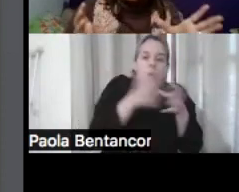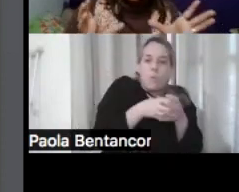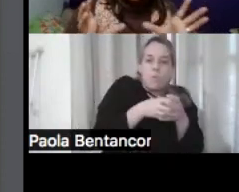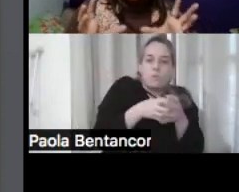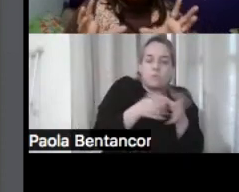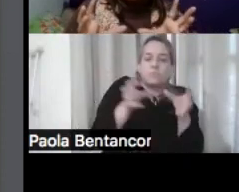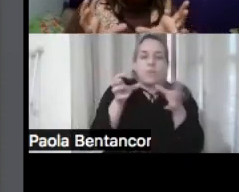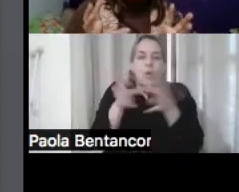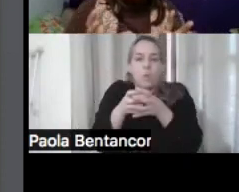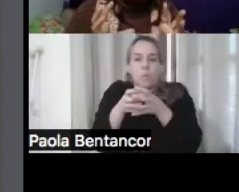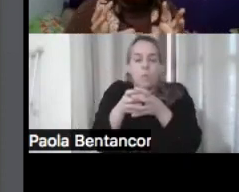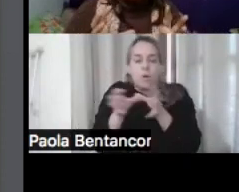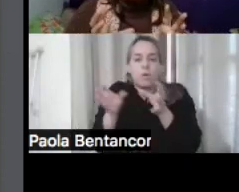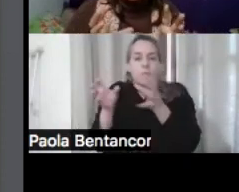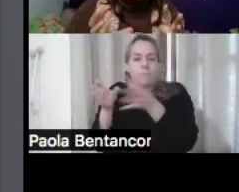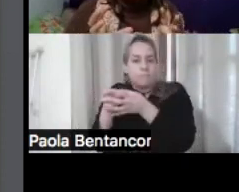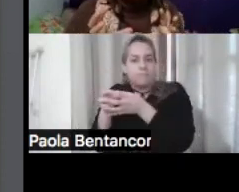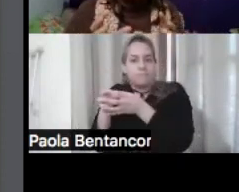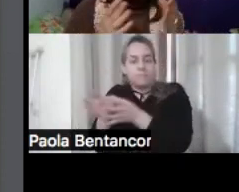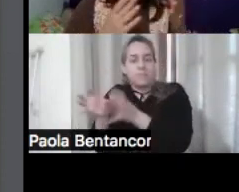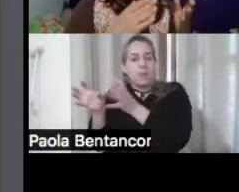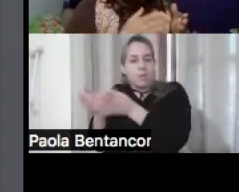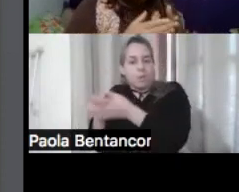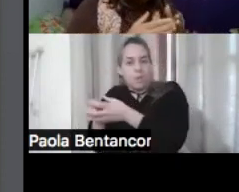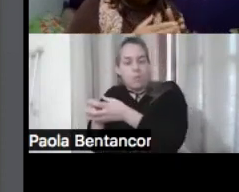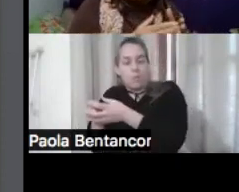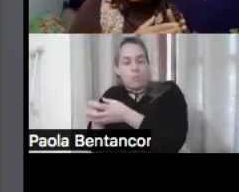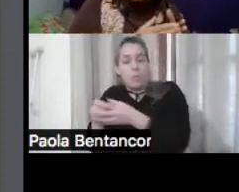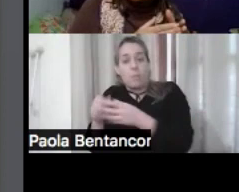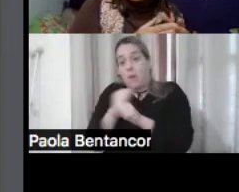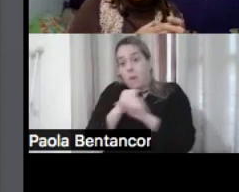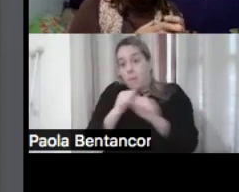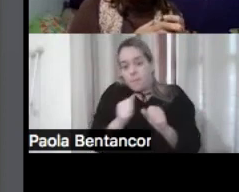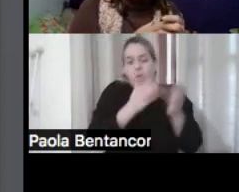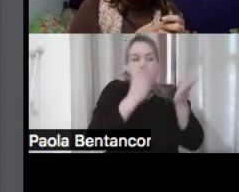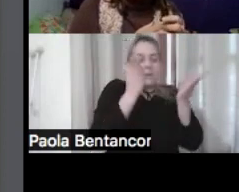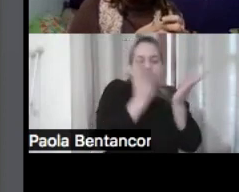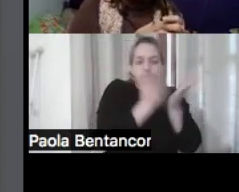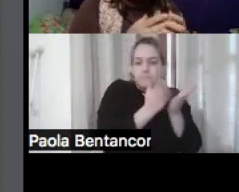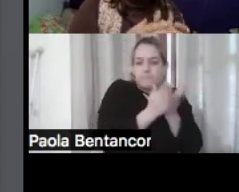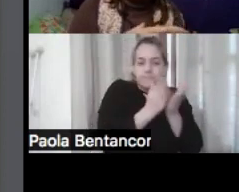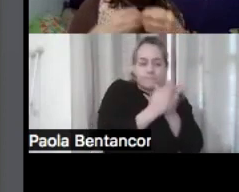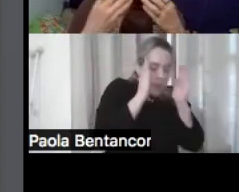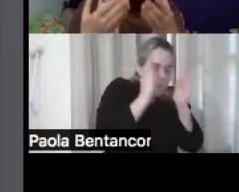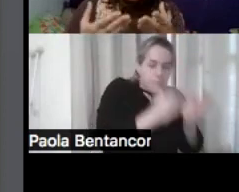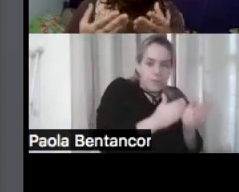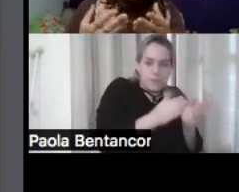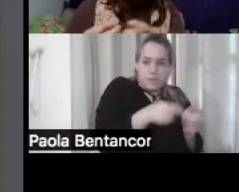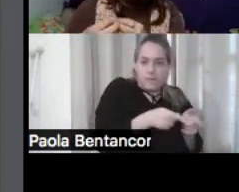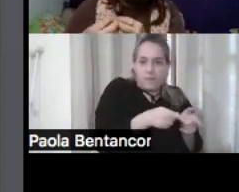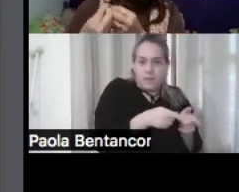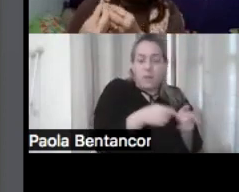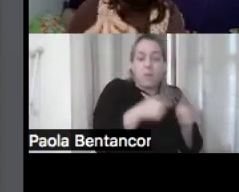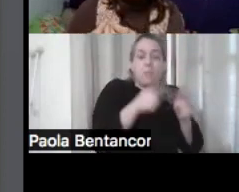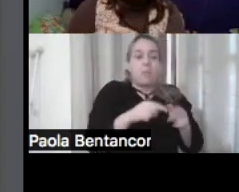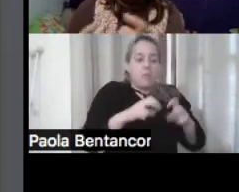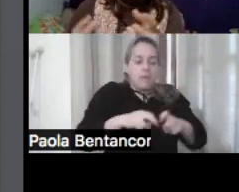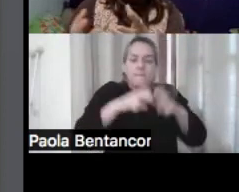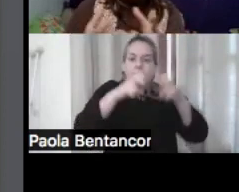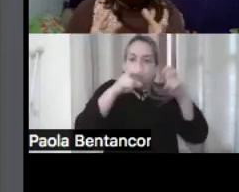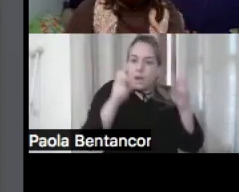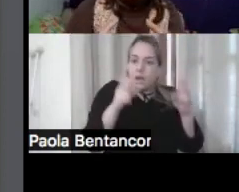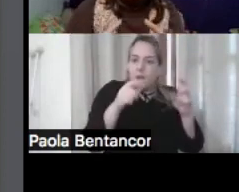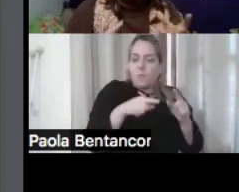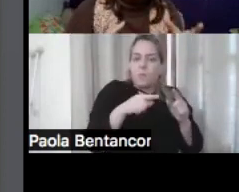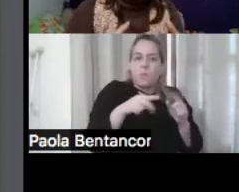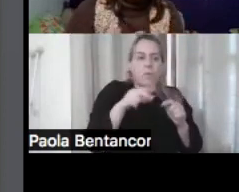o categorizado de una manera en particular para poder estudiarlo y también para poder evaluarlo e